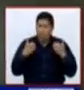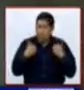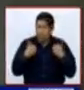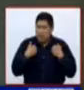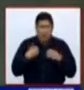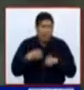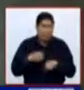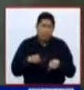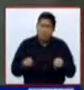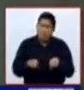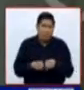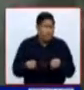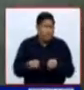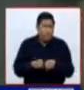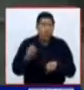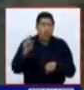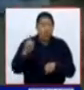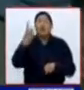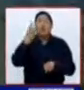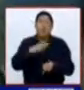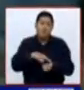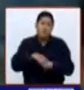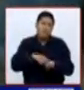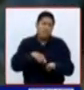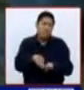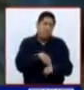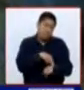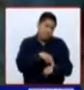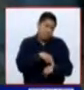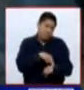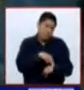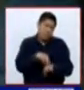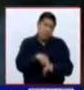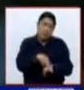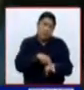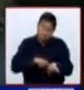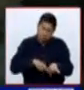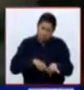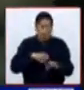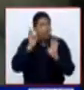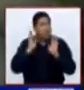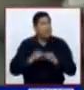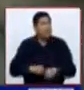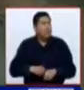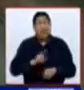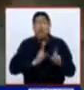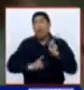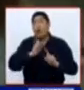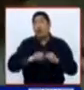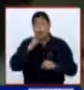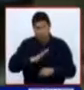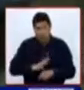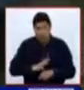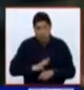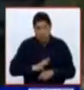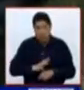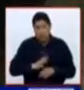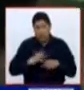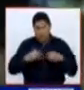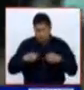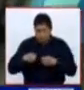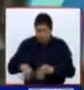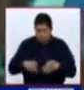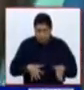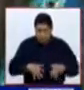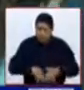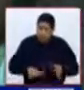están con abarcas, más el frío que se tiene, la poca ropa que tienen. Están de pronto algunas señoras solamente con una calza, una